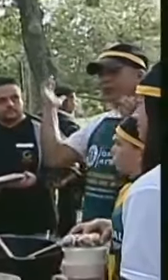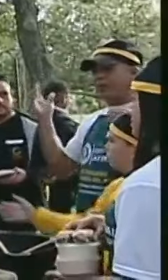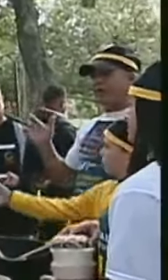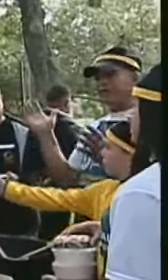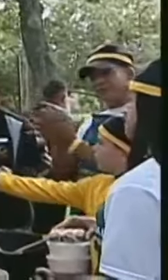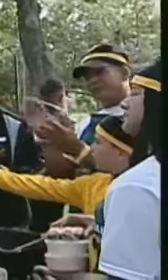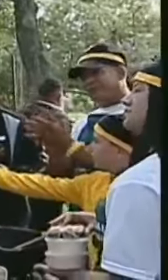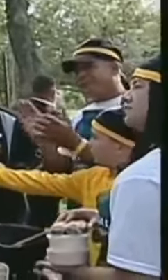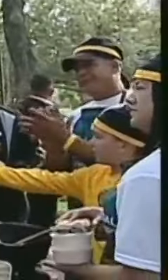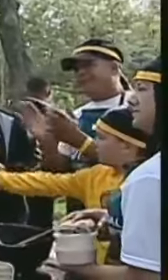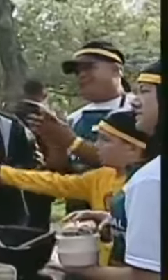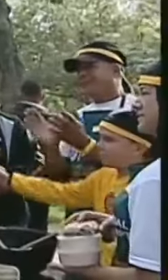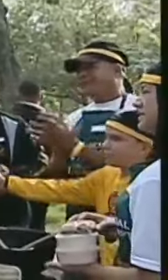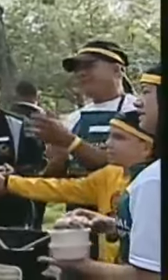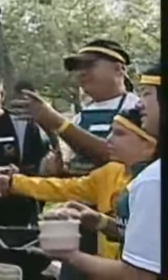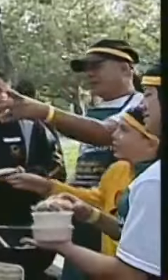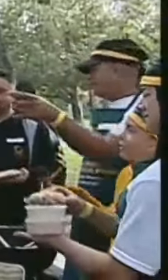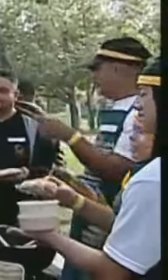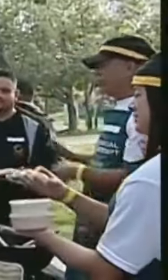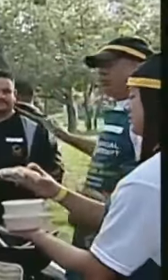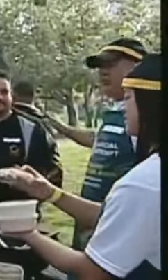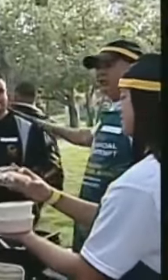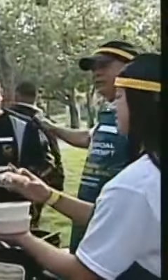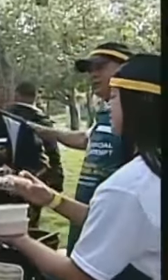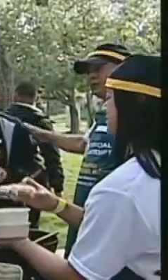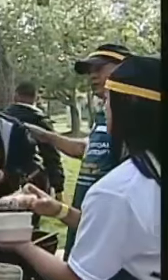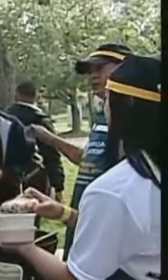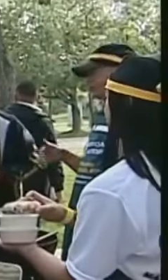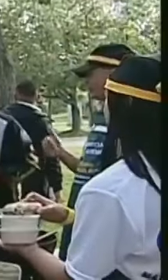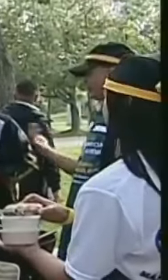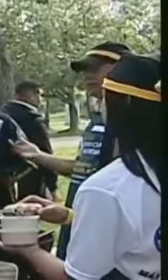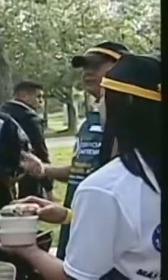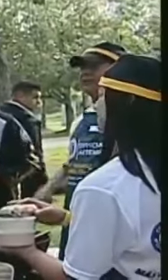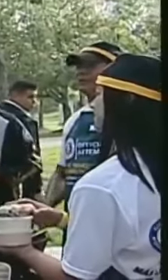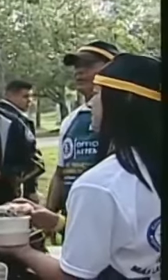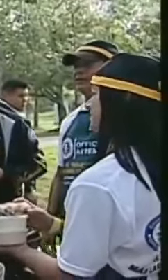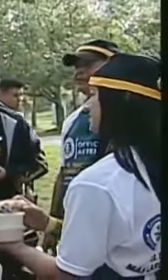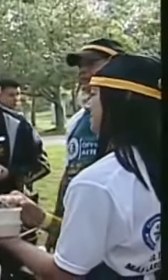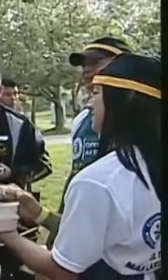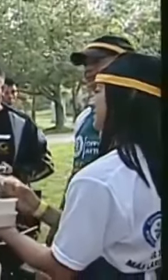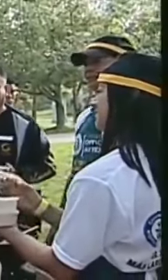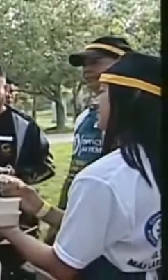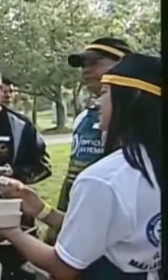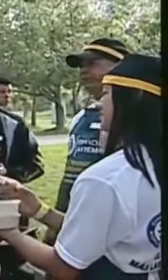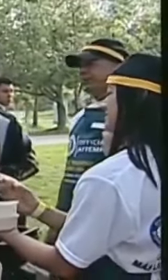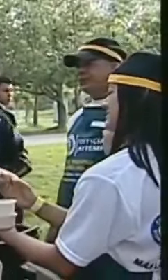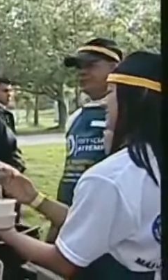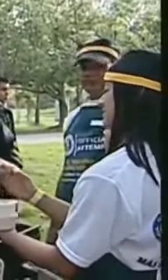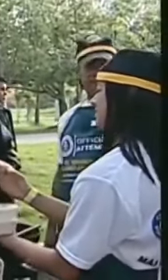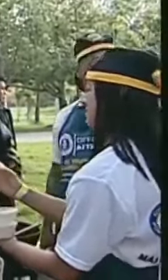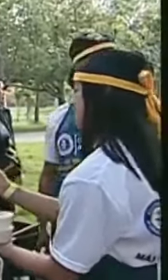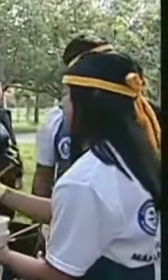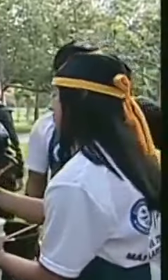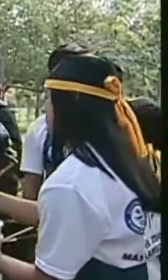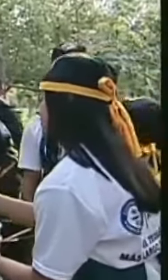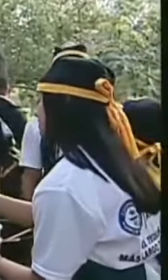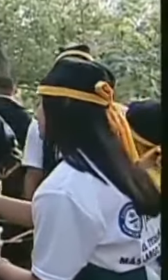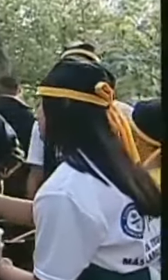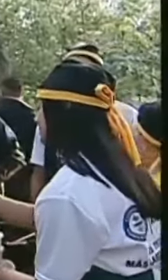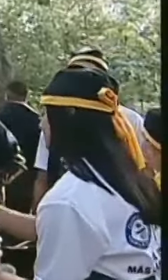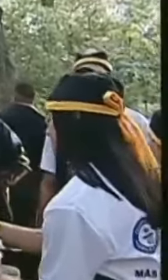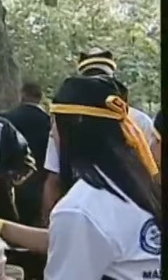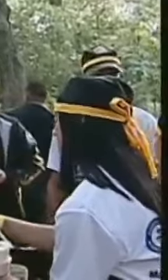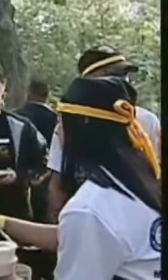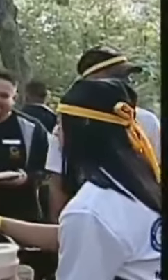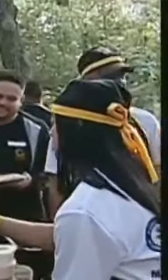pequeño este importante detalle en esta tarde de hoy. Vemos también al gobernador del Estado Miranda, Héctor Rodríguez, acompañado del presidente